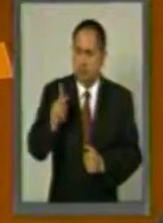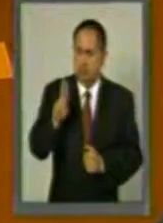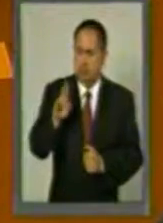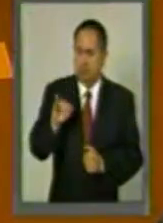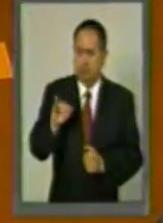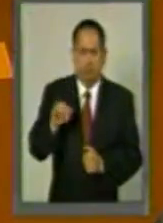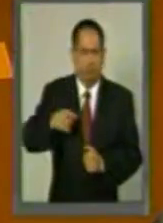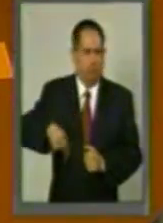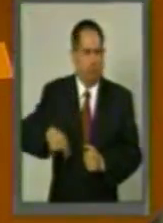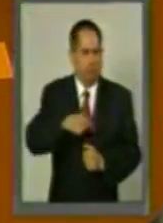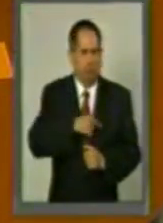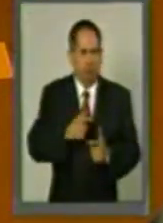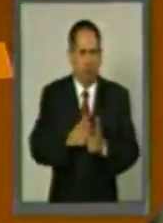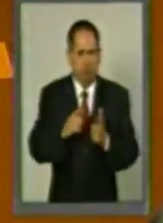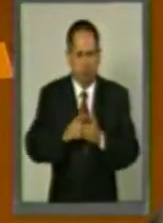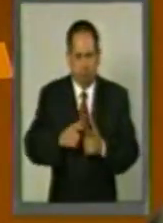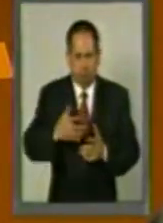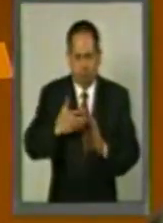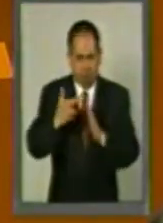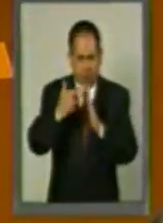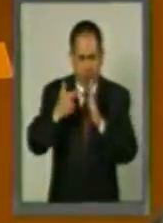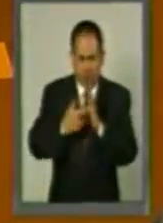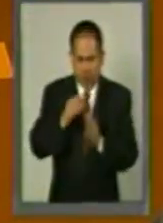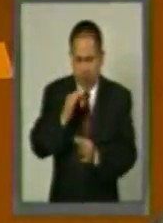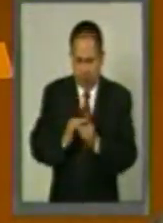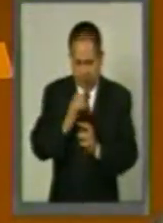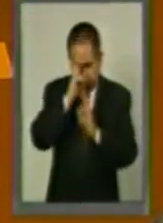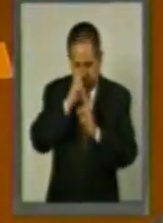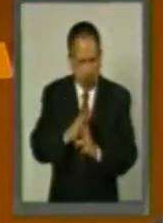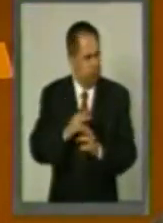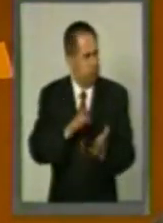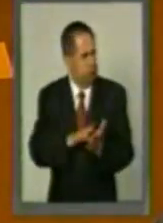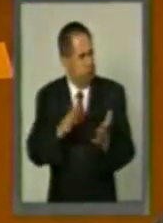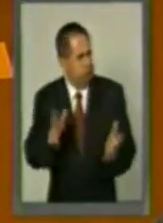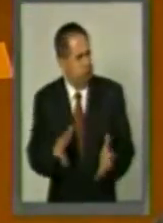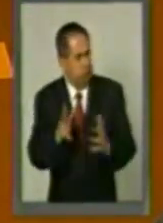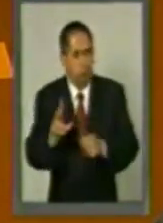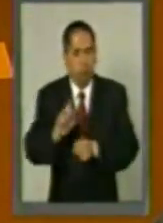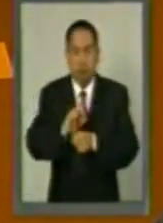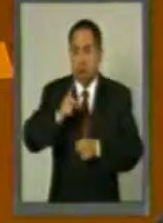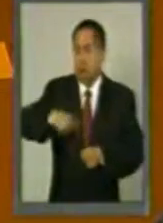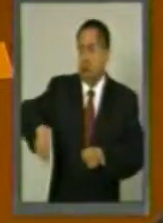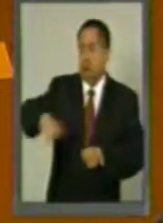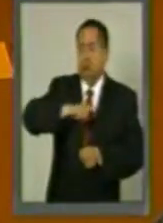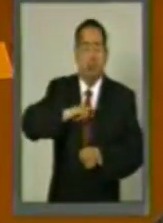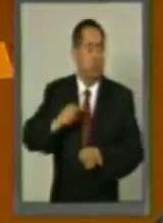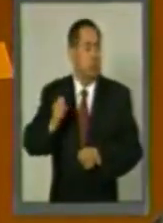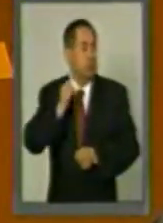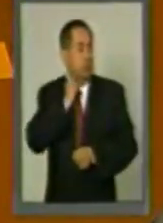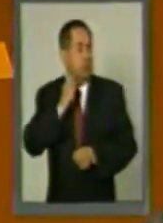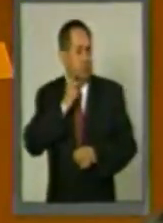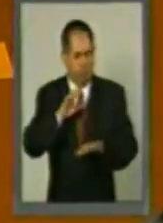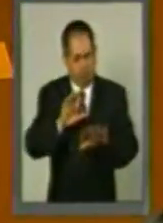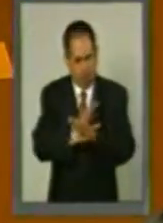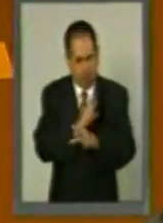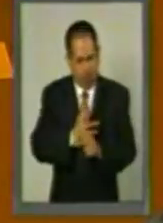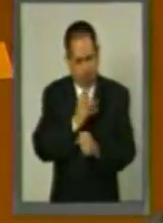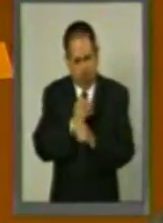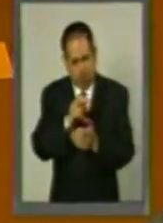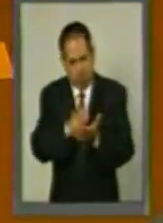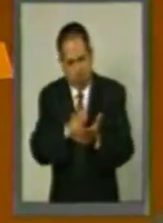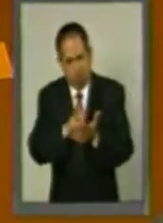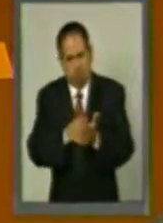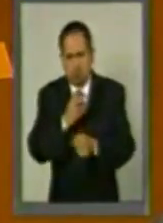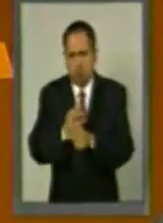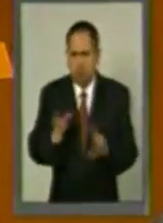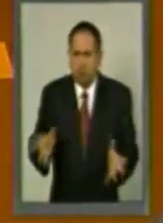partido que, fiel a sus principios, ha impulsado desde el Poder Legislativo los cambios en beneficio de